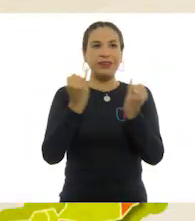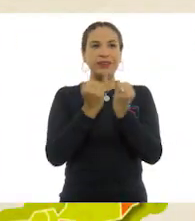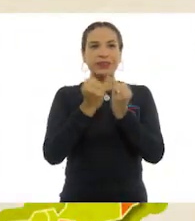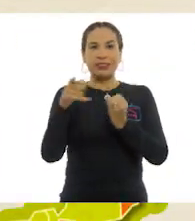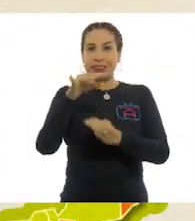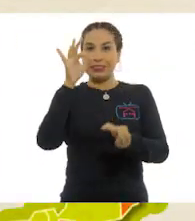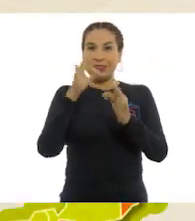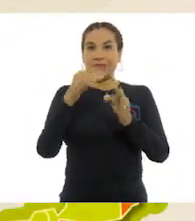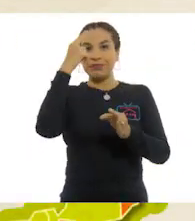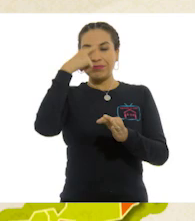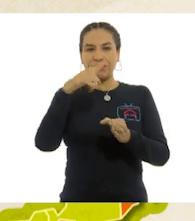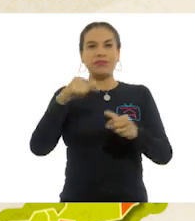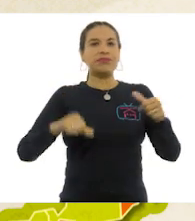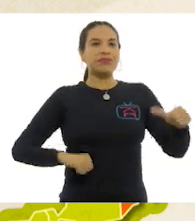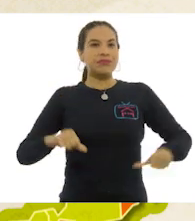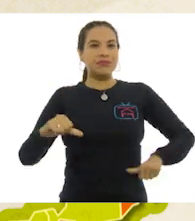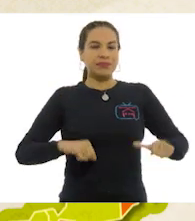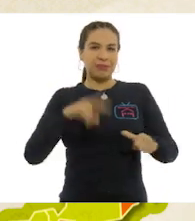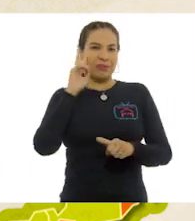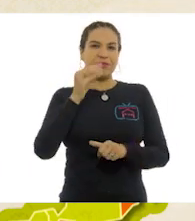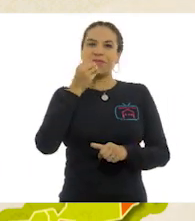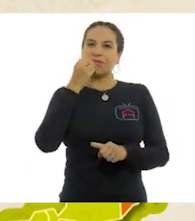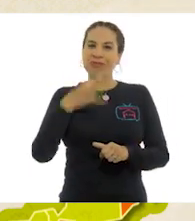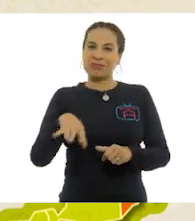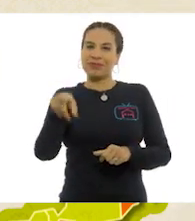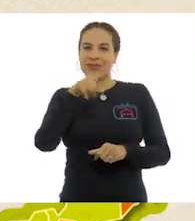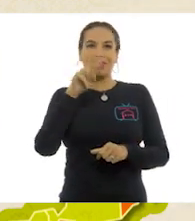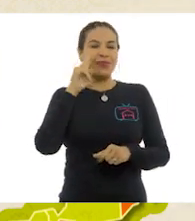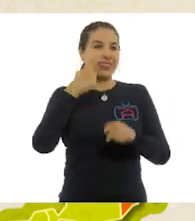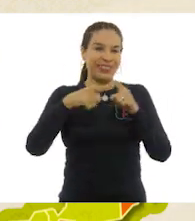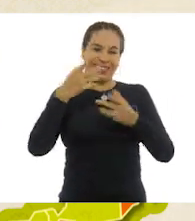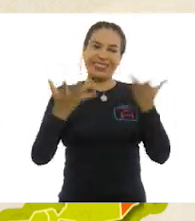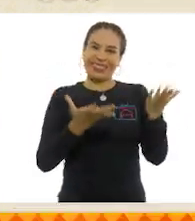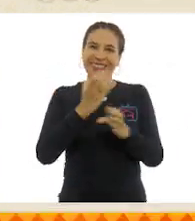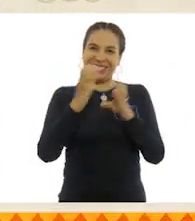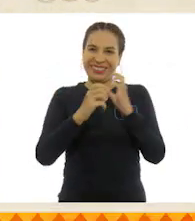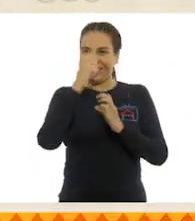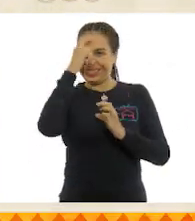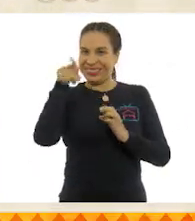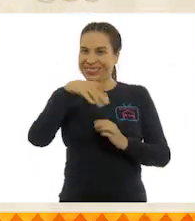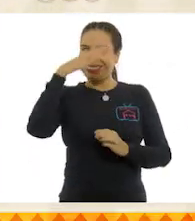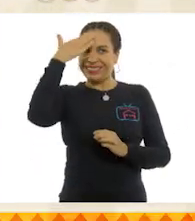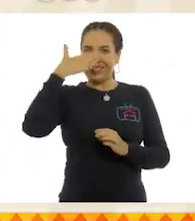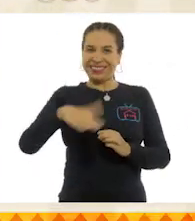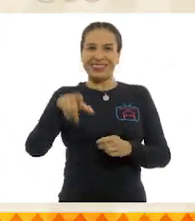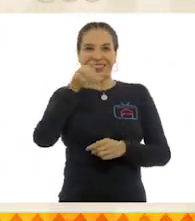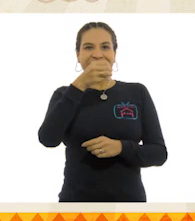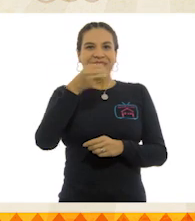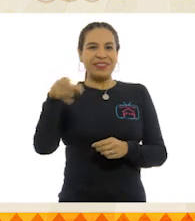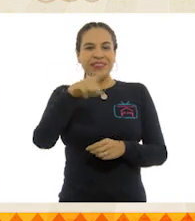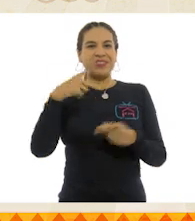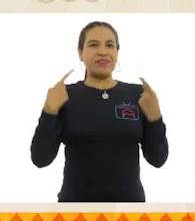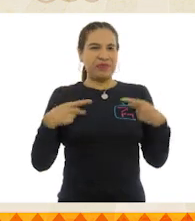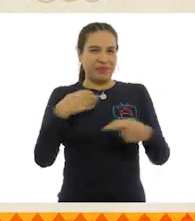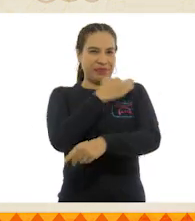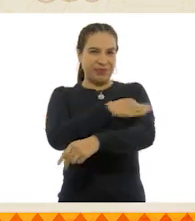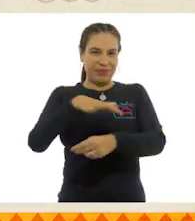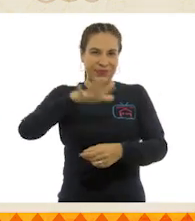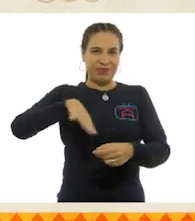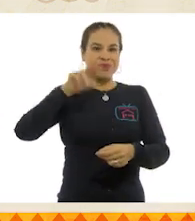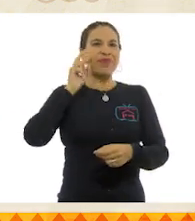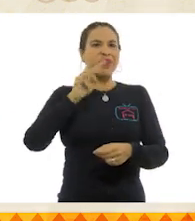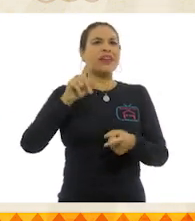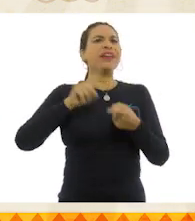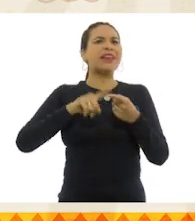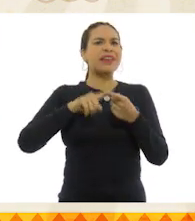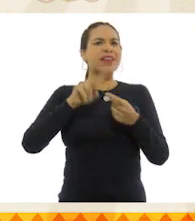estén listos para una actividad súper divertida y llena de creatividad. Ya lo saben, organicen a los miembros de su familia para ver